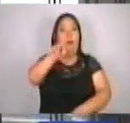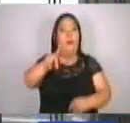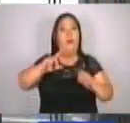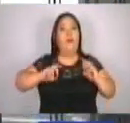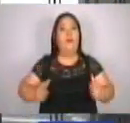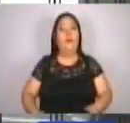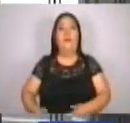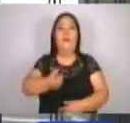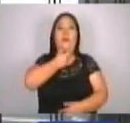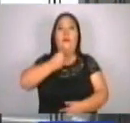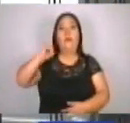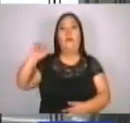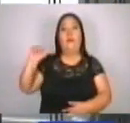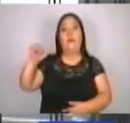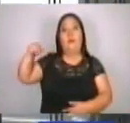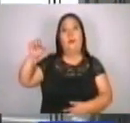Este es un informe de Jacqueline Orellana